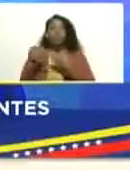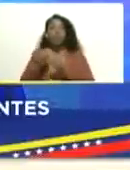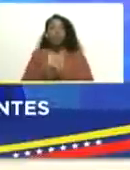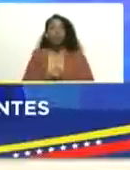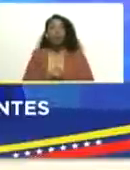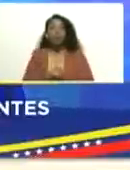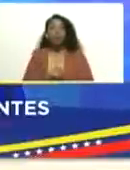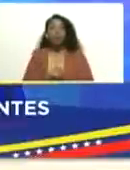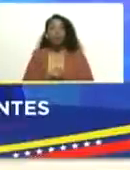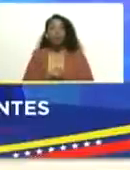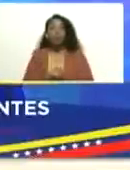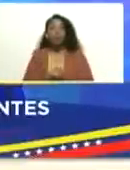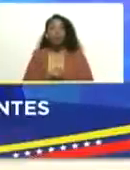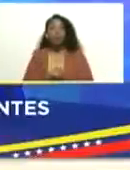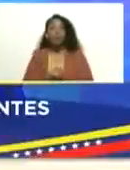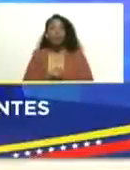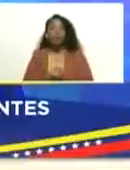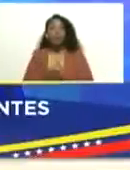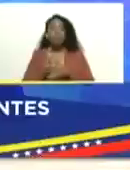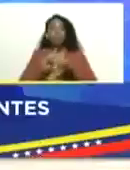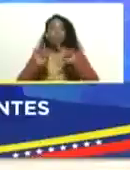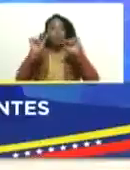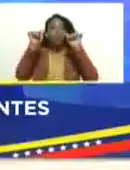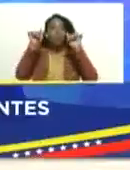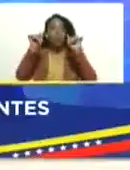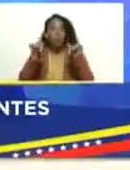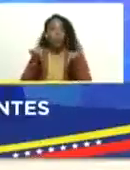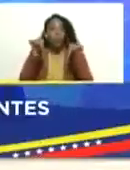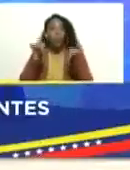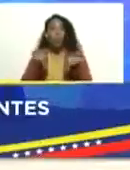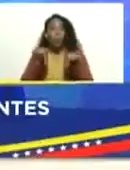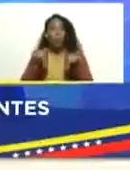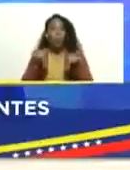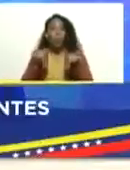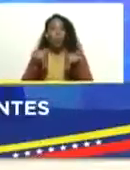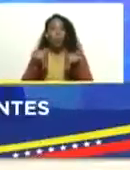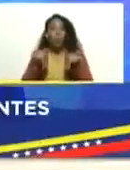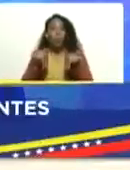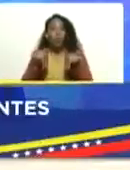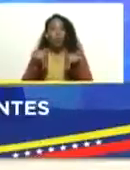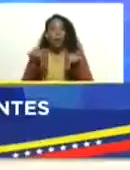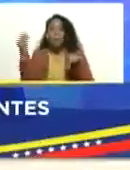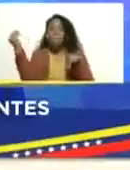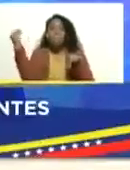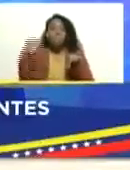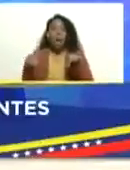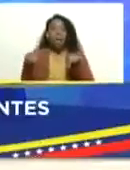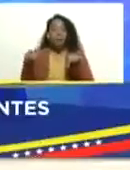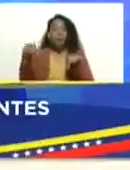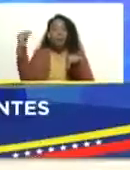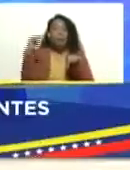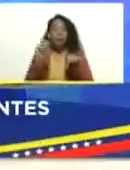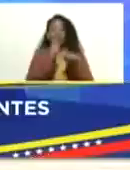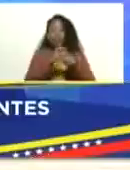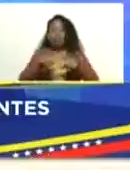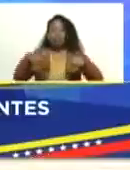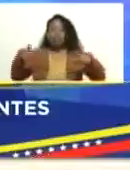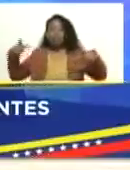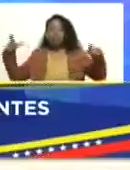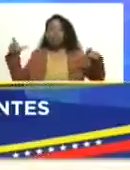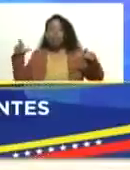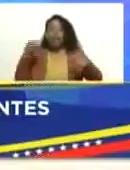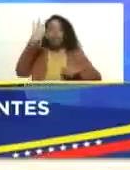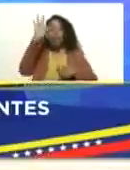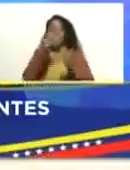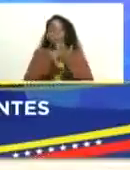Hace dos años, pero hoy día eso se ha aumentado, esa cooperación comercial y económica, a más de 3 mil